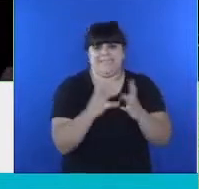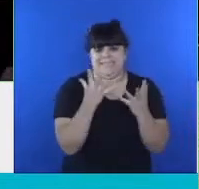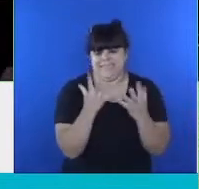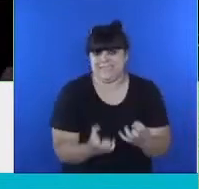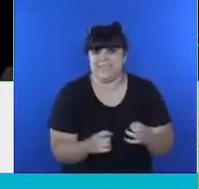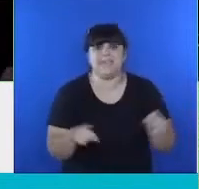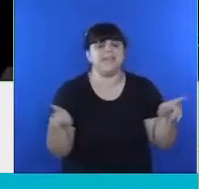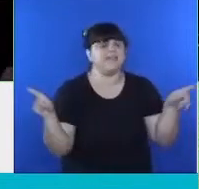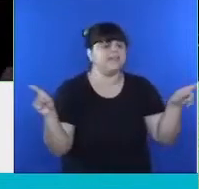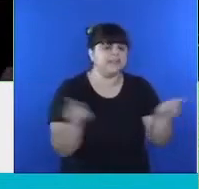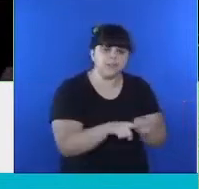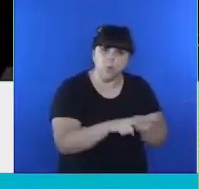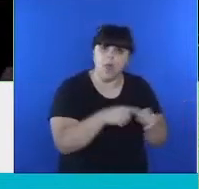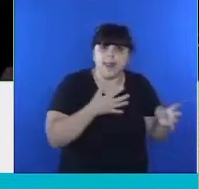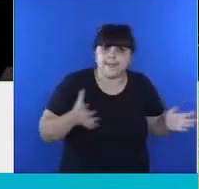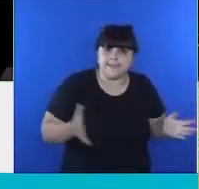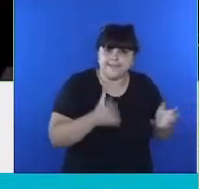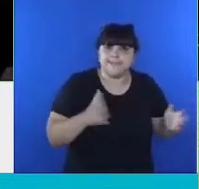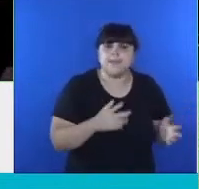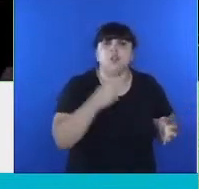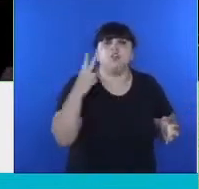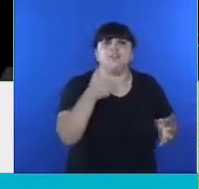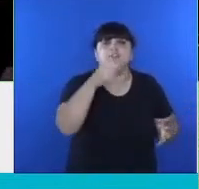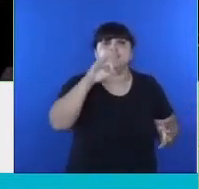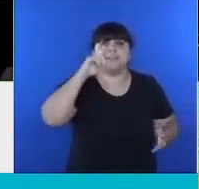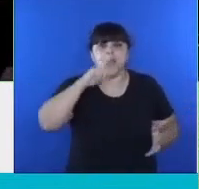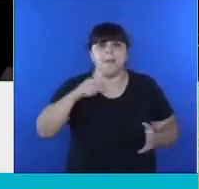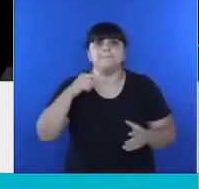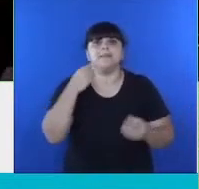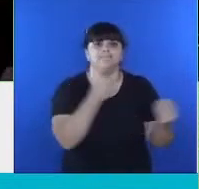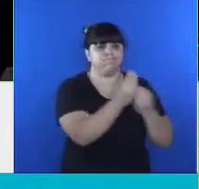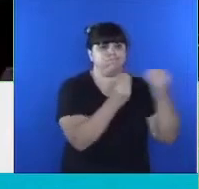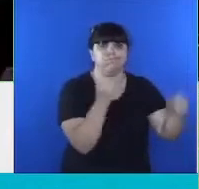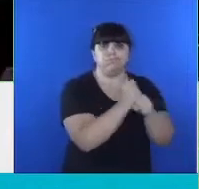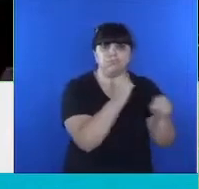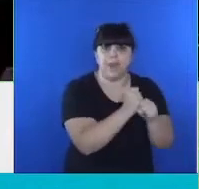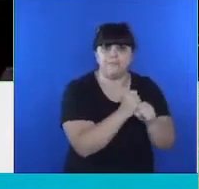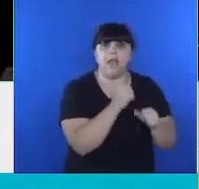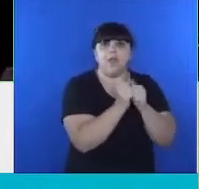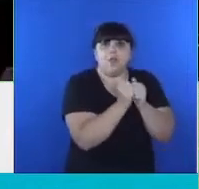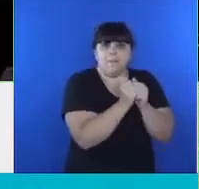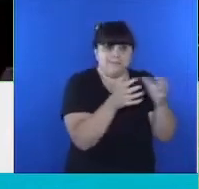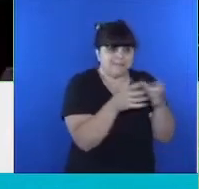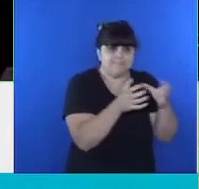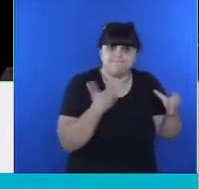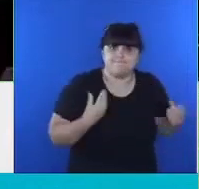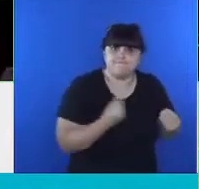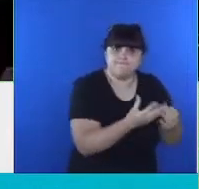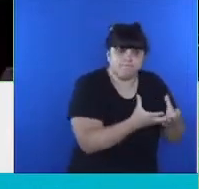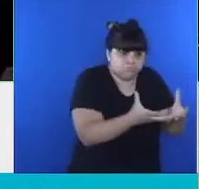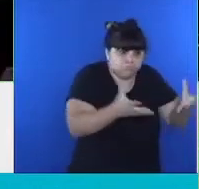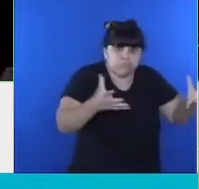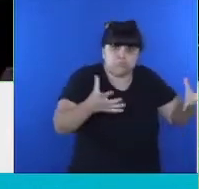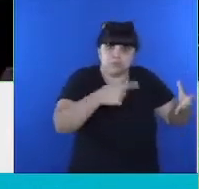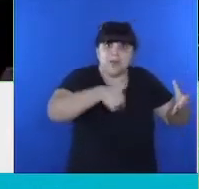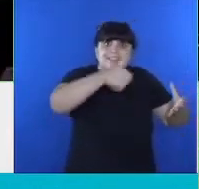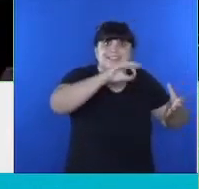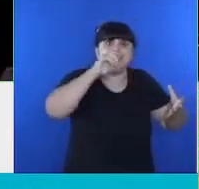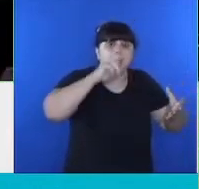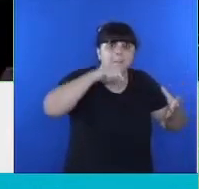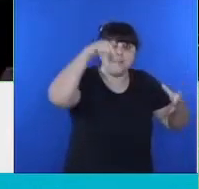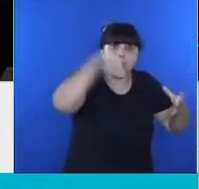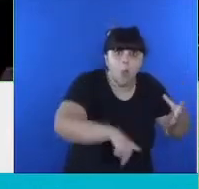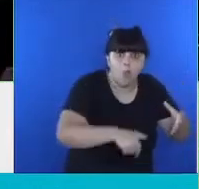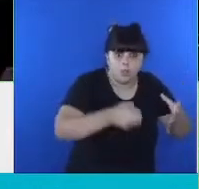de 260.000 puestos de trabajo recuperados a través de esas 60.000 pymes. Esas 60.000 pymes que hoy